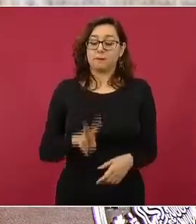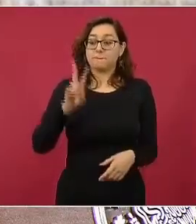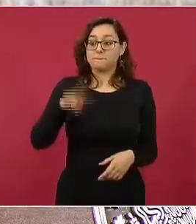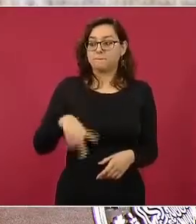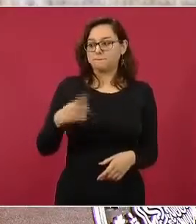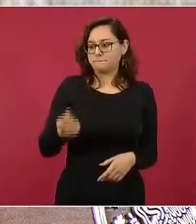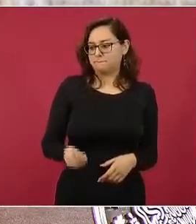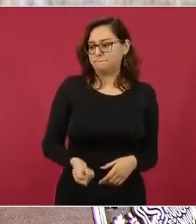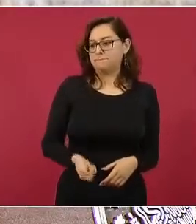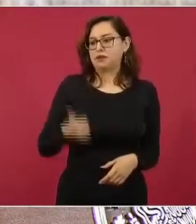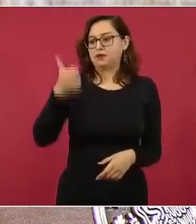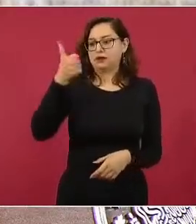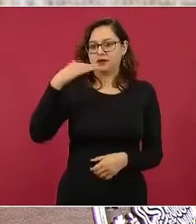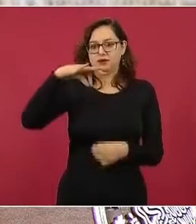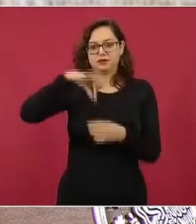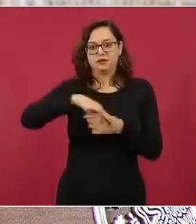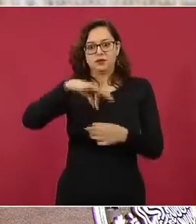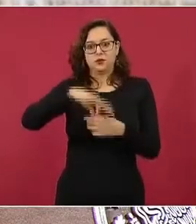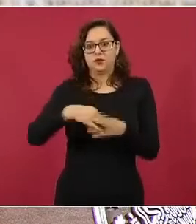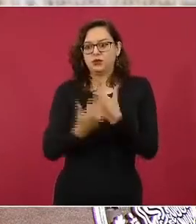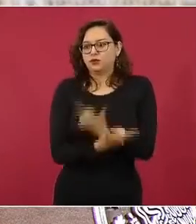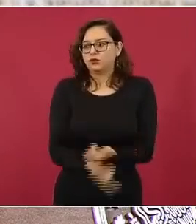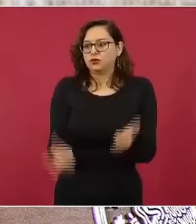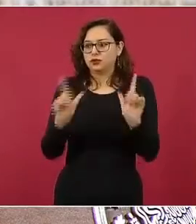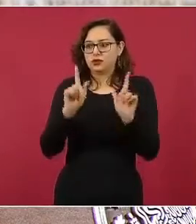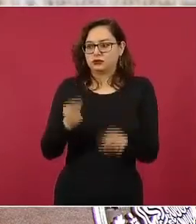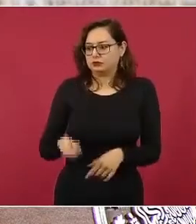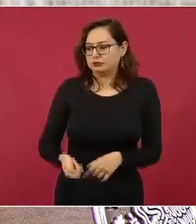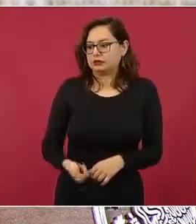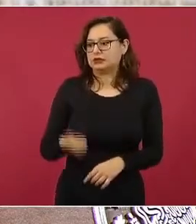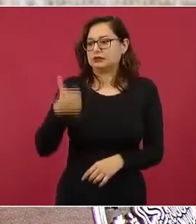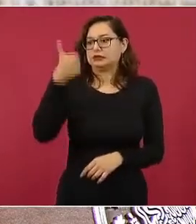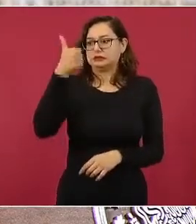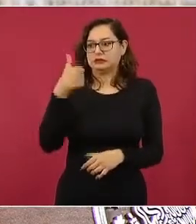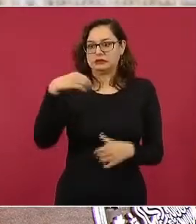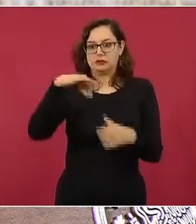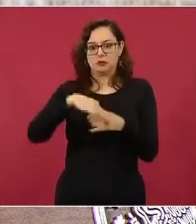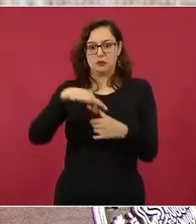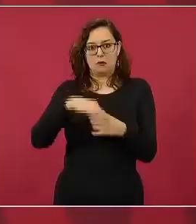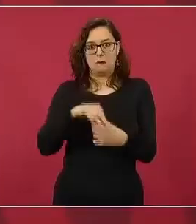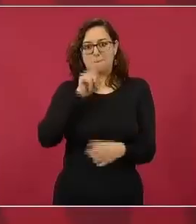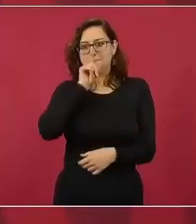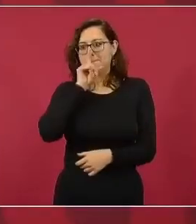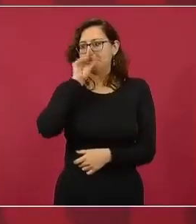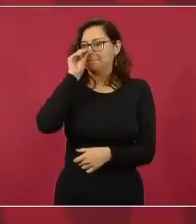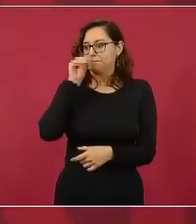y mucho menos cómplices de